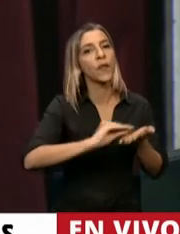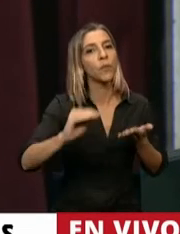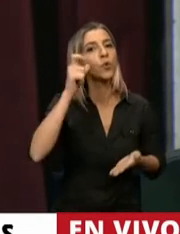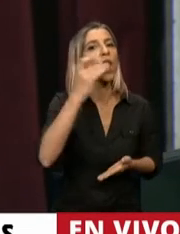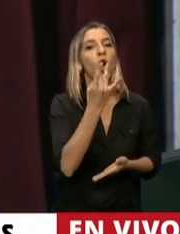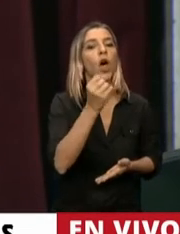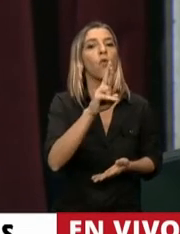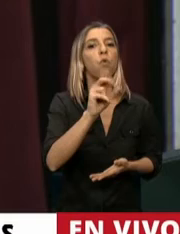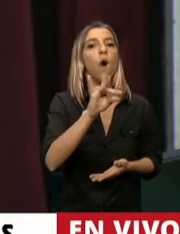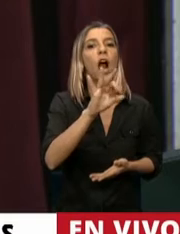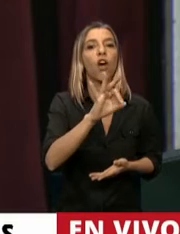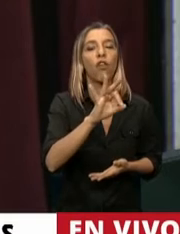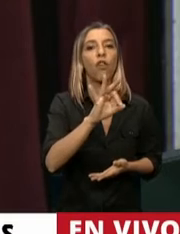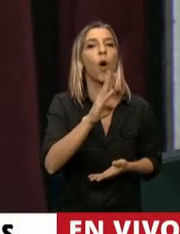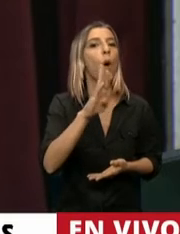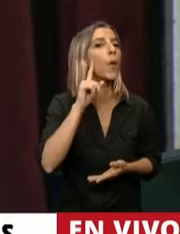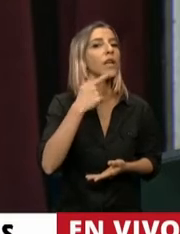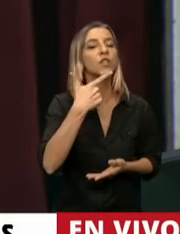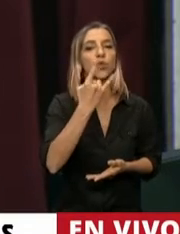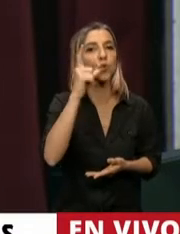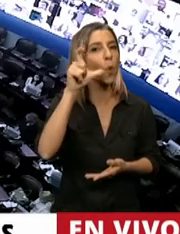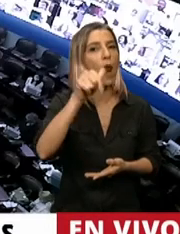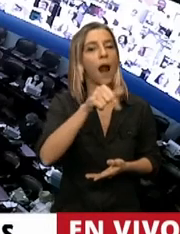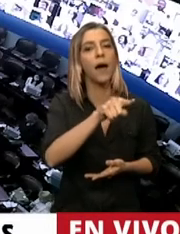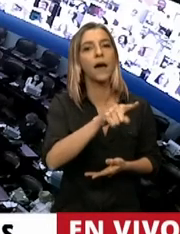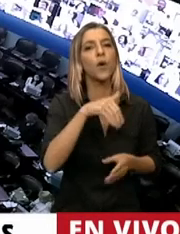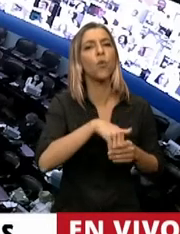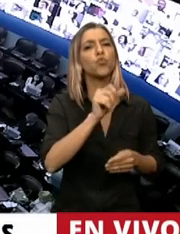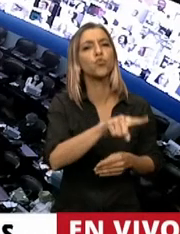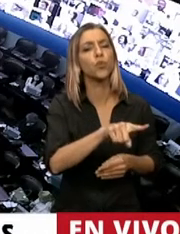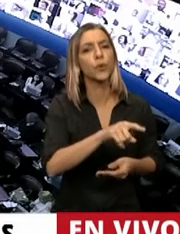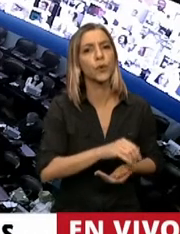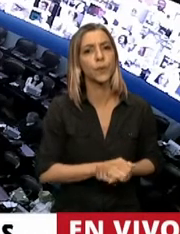segundo brizuela del moral para expresar el sentido de su voto